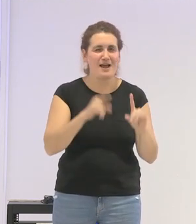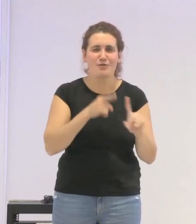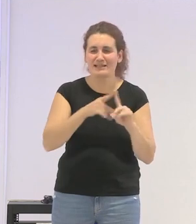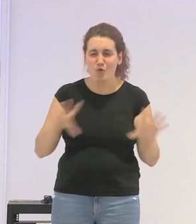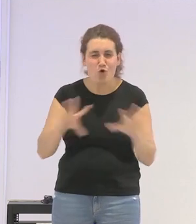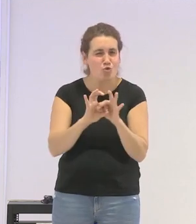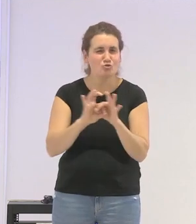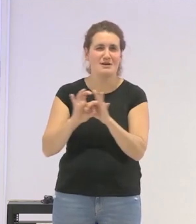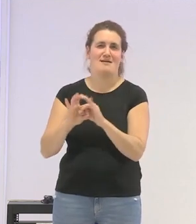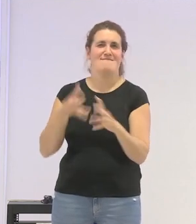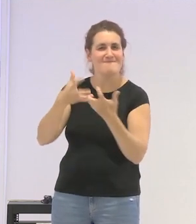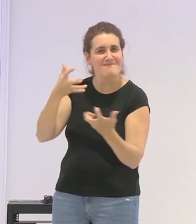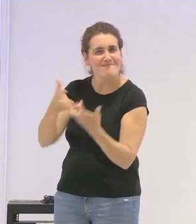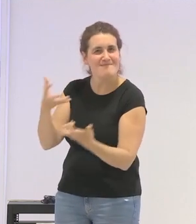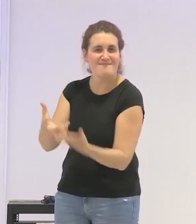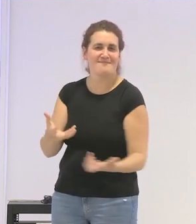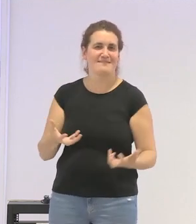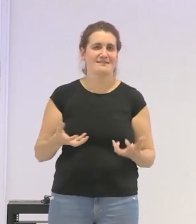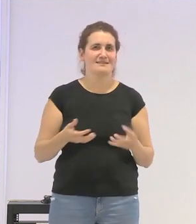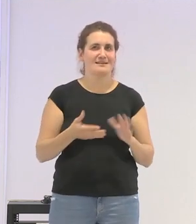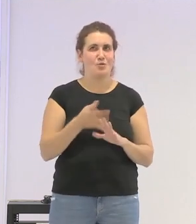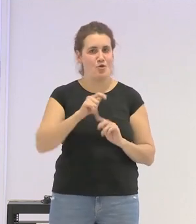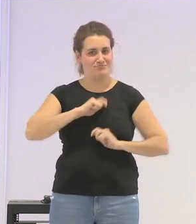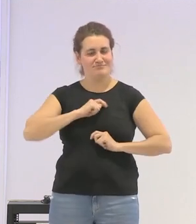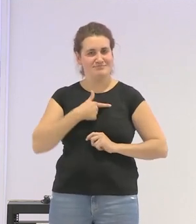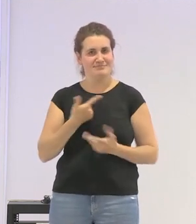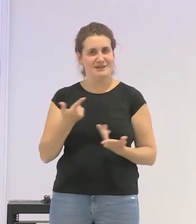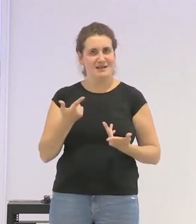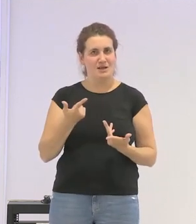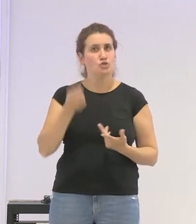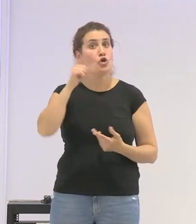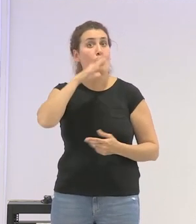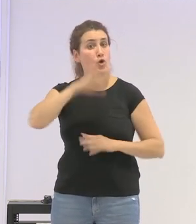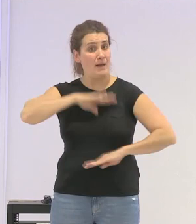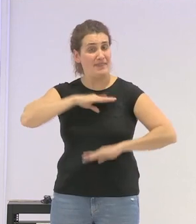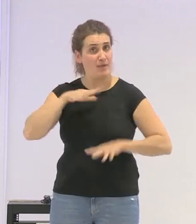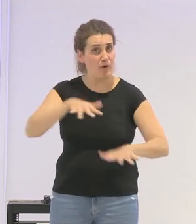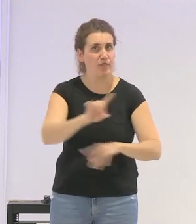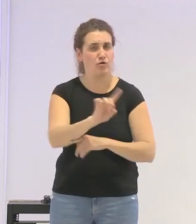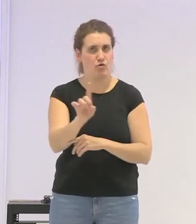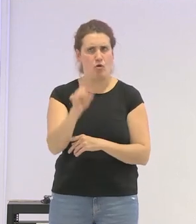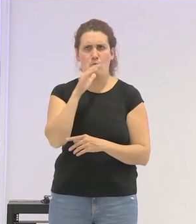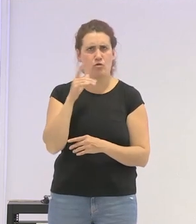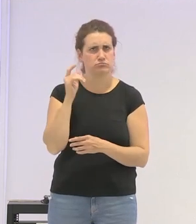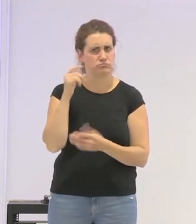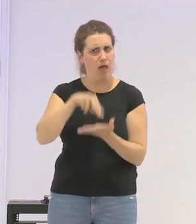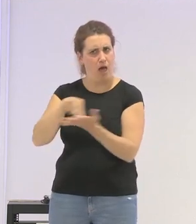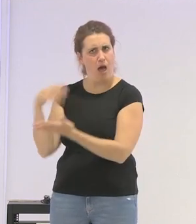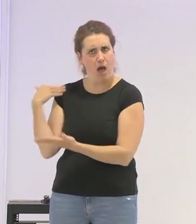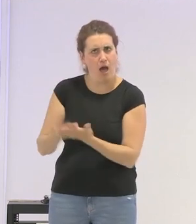con otras personas perseguidas que nos hace, yo creo, no solo por nuestra capacidad de movilización, la que hemos demostrado estos años,